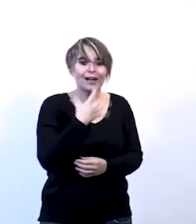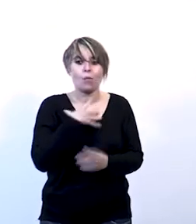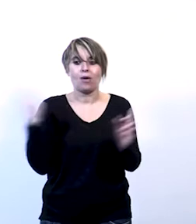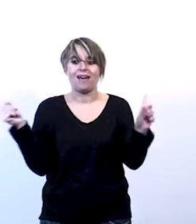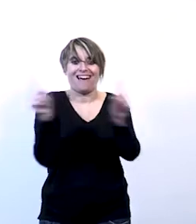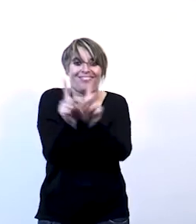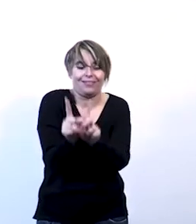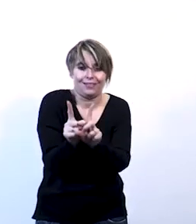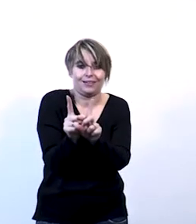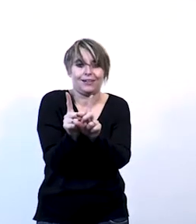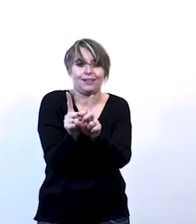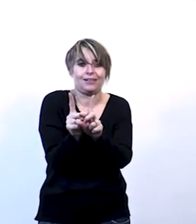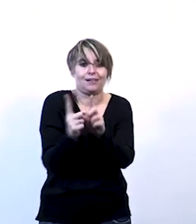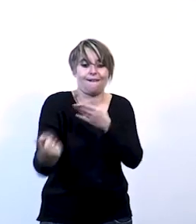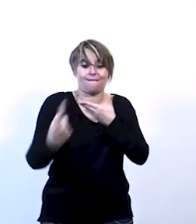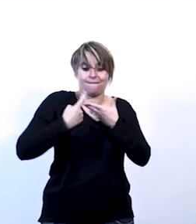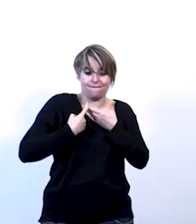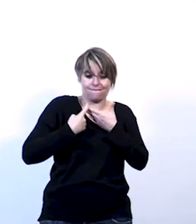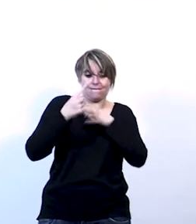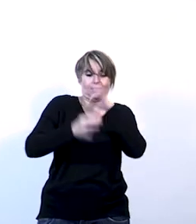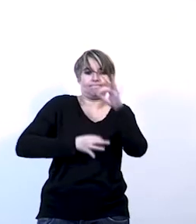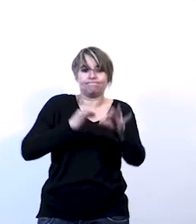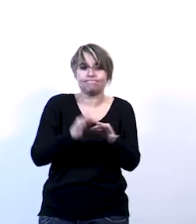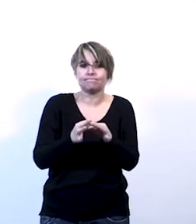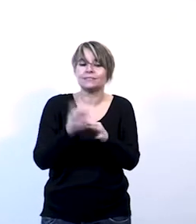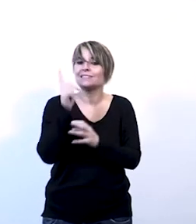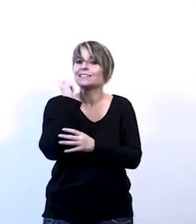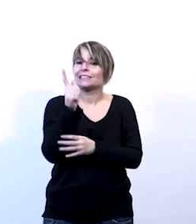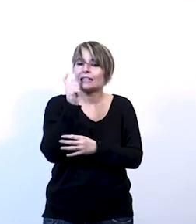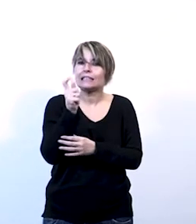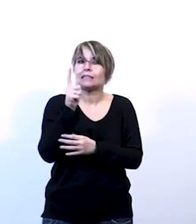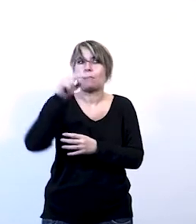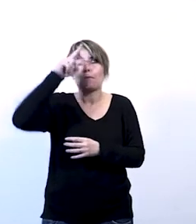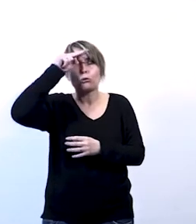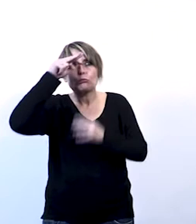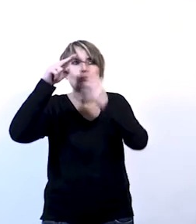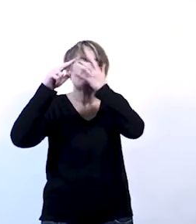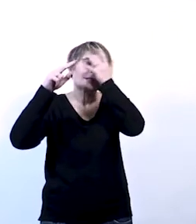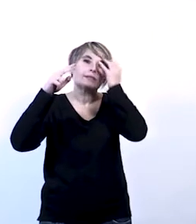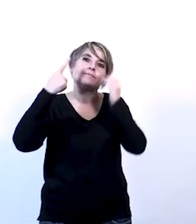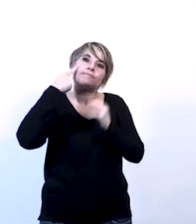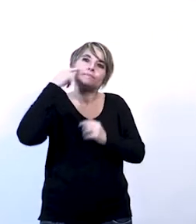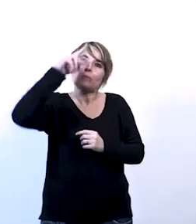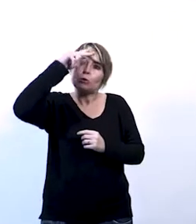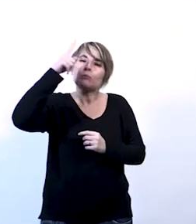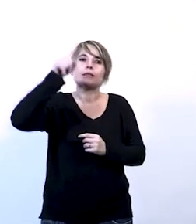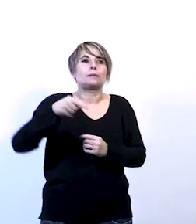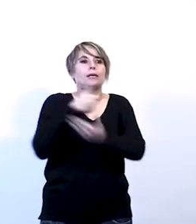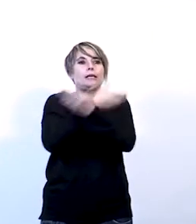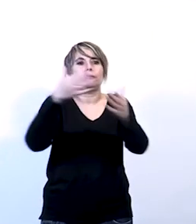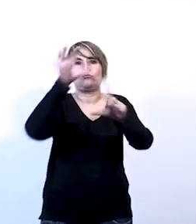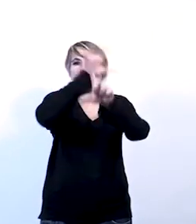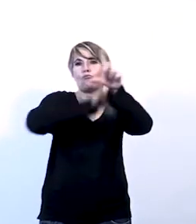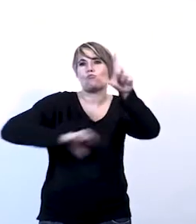acercarse a vosotras. Es decir, muchas veces lo que nos preocupa es, ¿no? Y eso ocurre también en todos los lugares del